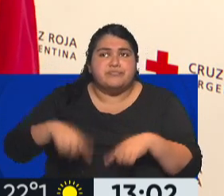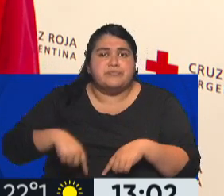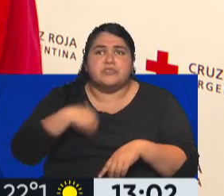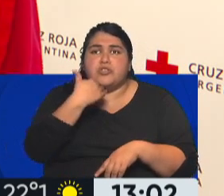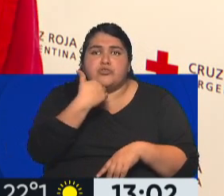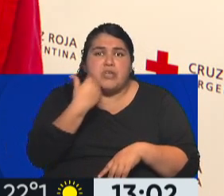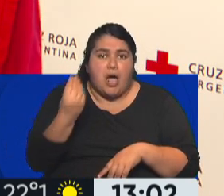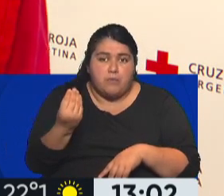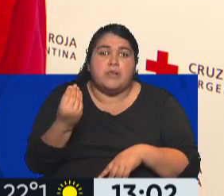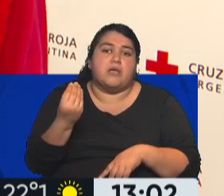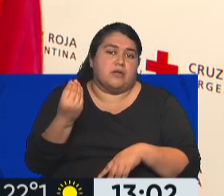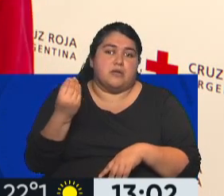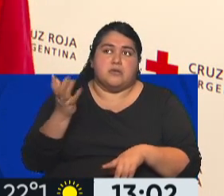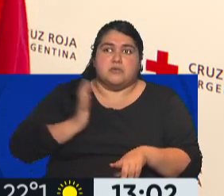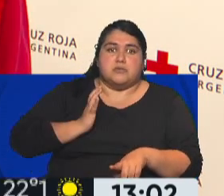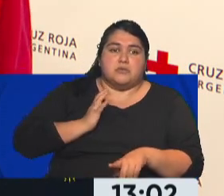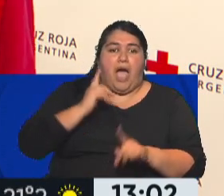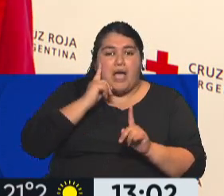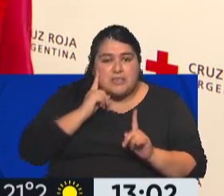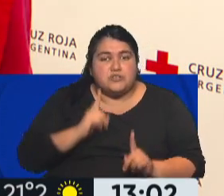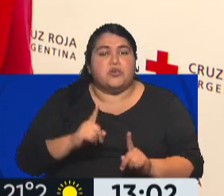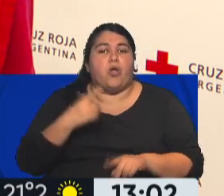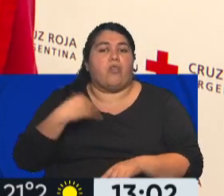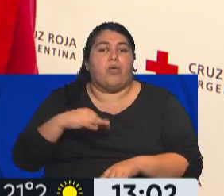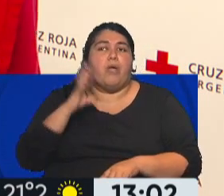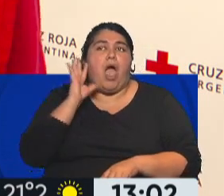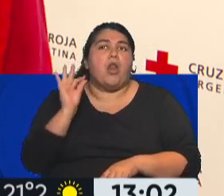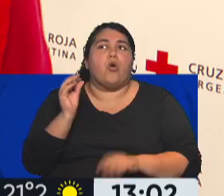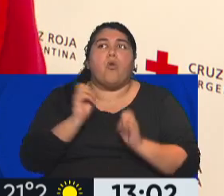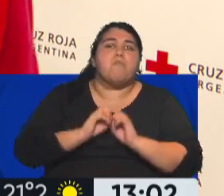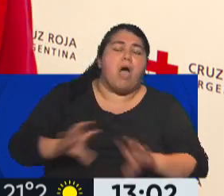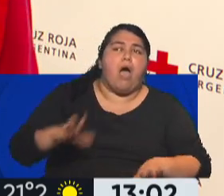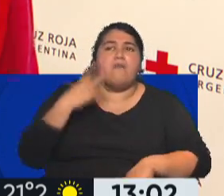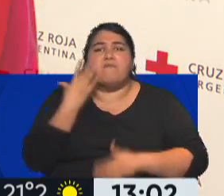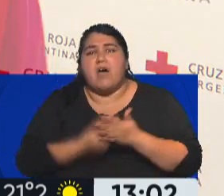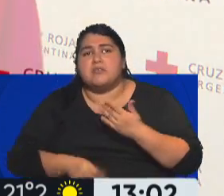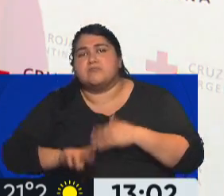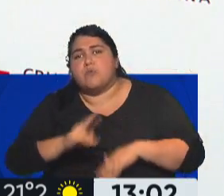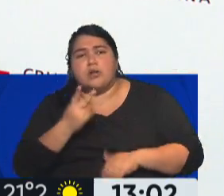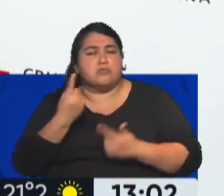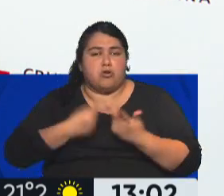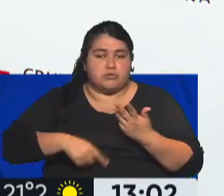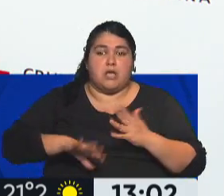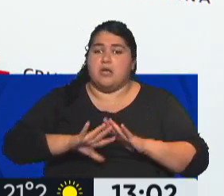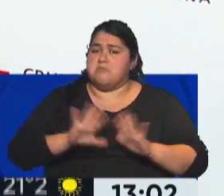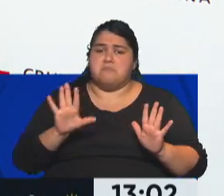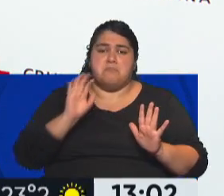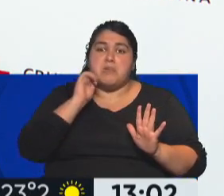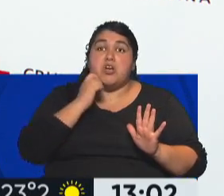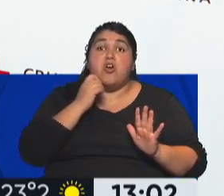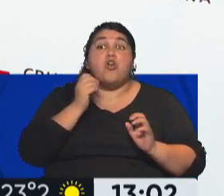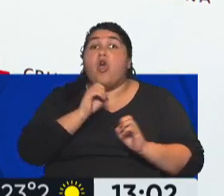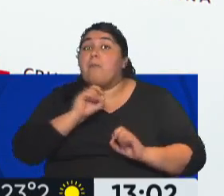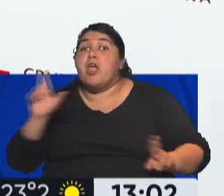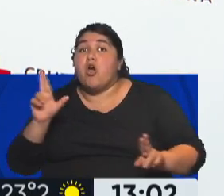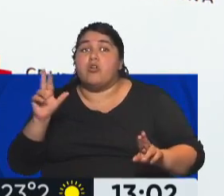alguien esto no el de poder hacerle algo mal bien Lo peor es no hacer nada ante cualquier situación